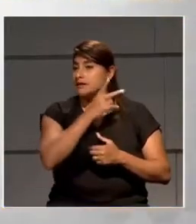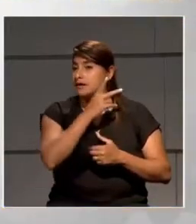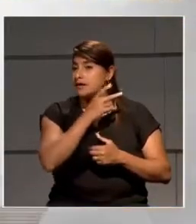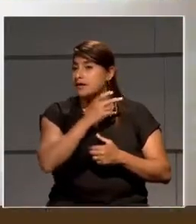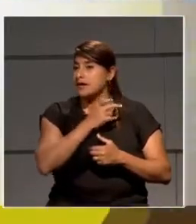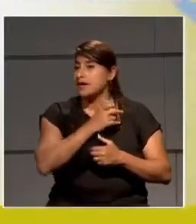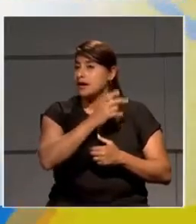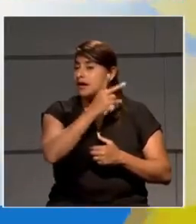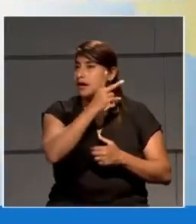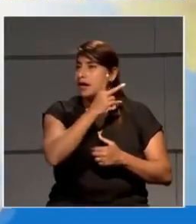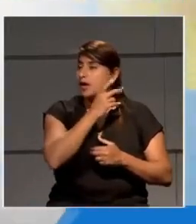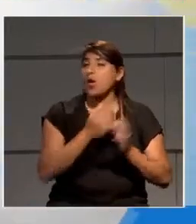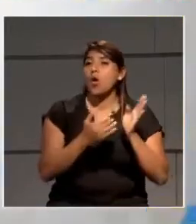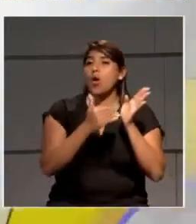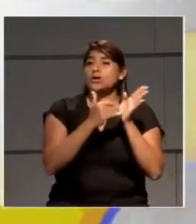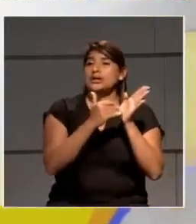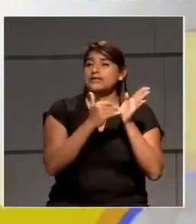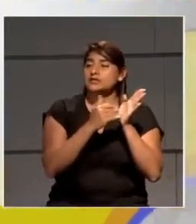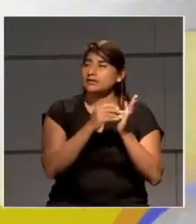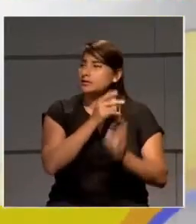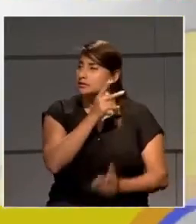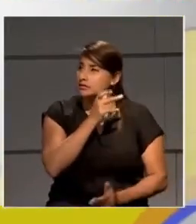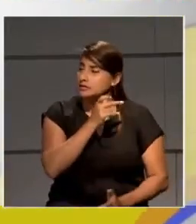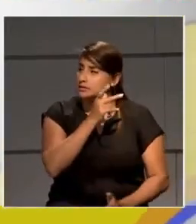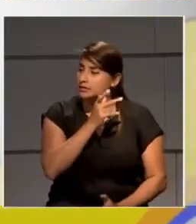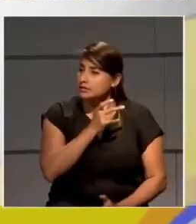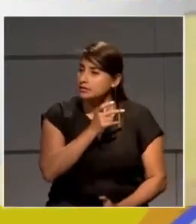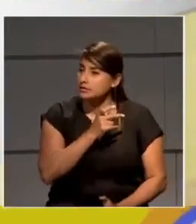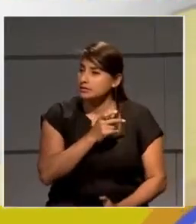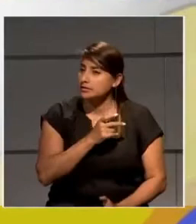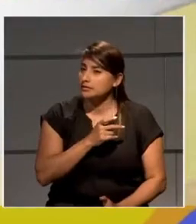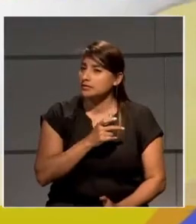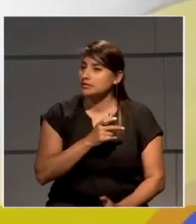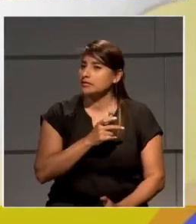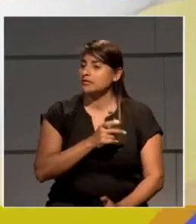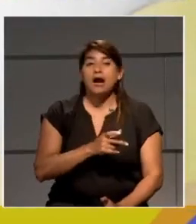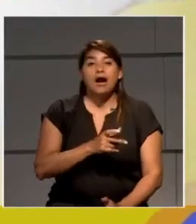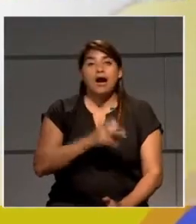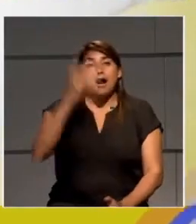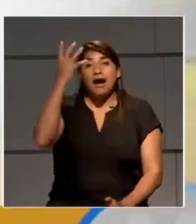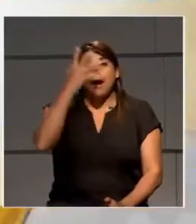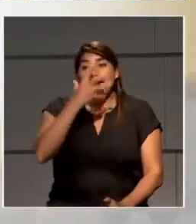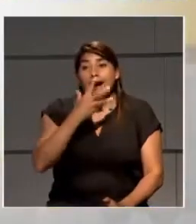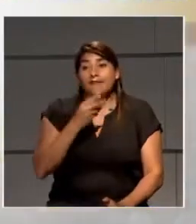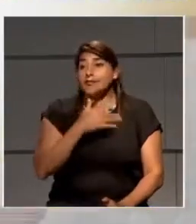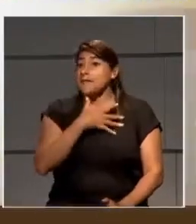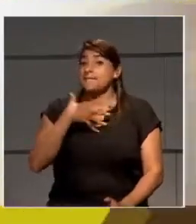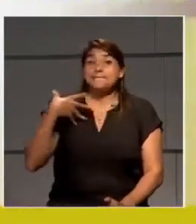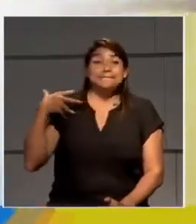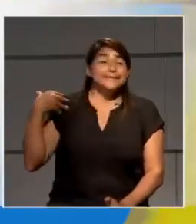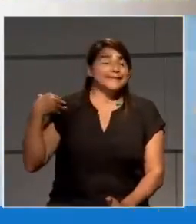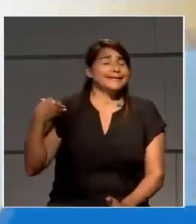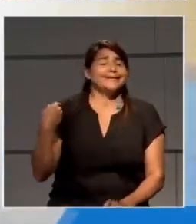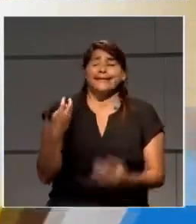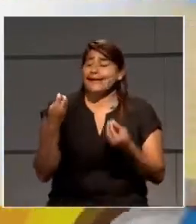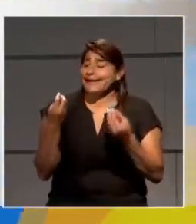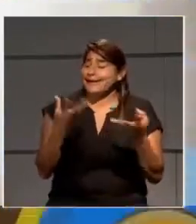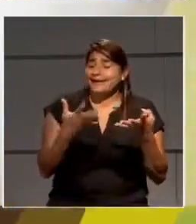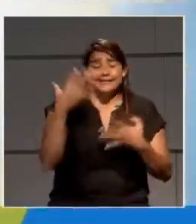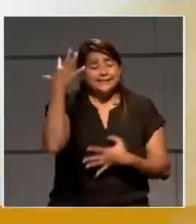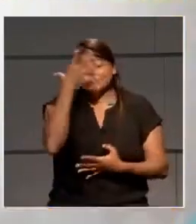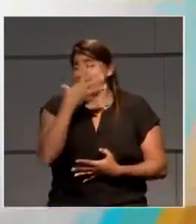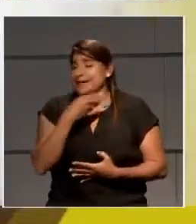Ah, a ver, más cerca de mi audífono, por favor. Oiga. ¡Ay, me encanta! ¡Sí, Plup! ¡Sí,